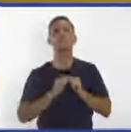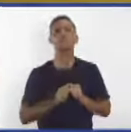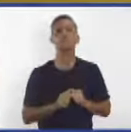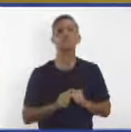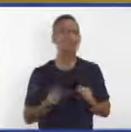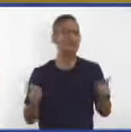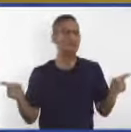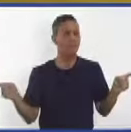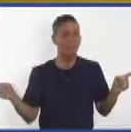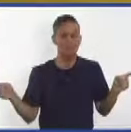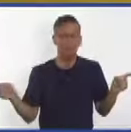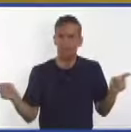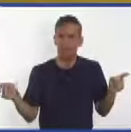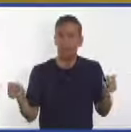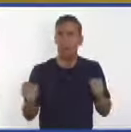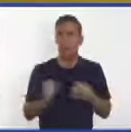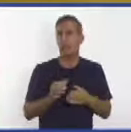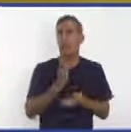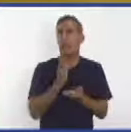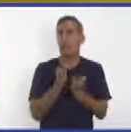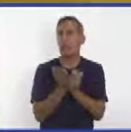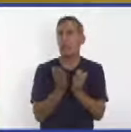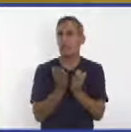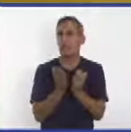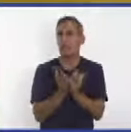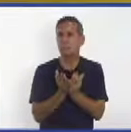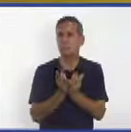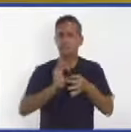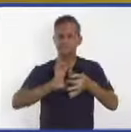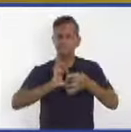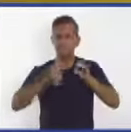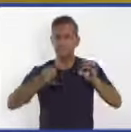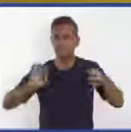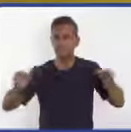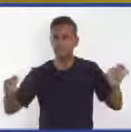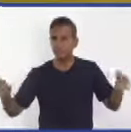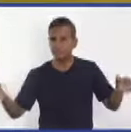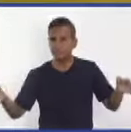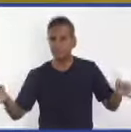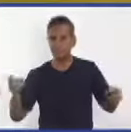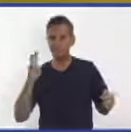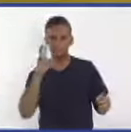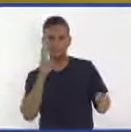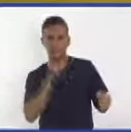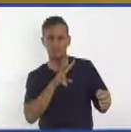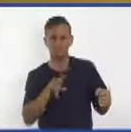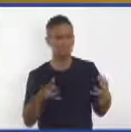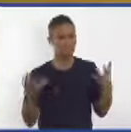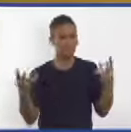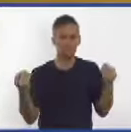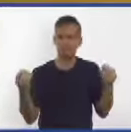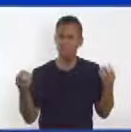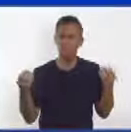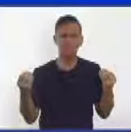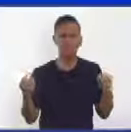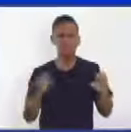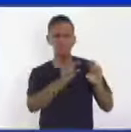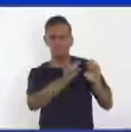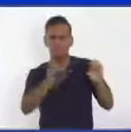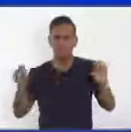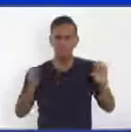compleja yo se los advierto y donde van a encontrar numerosas oraciones compuestas